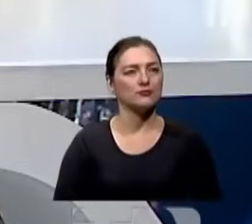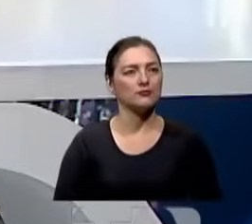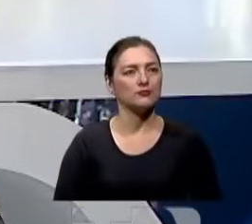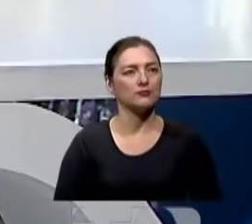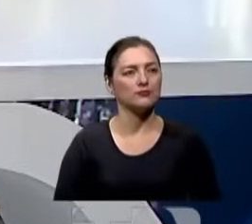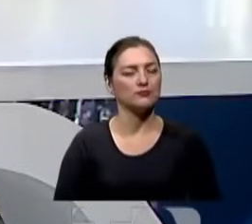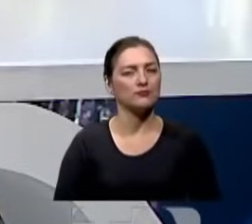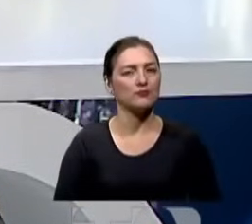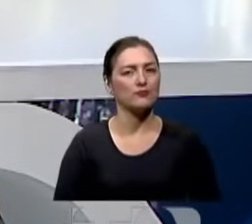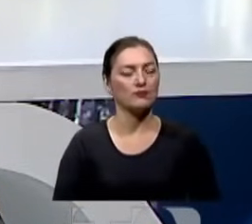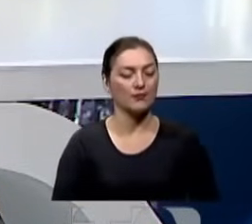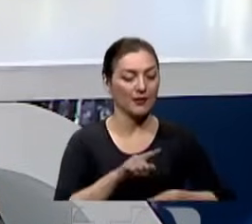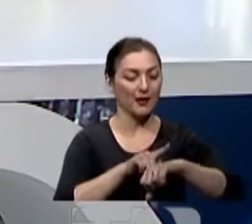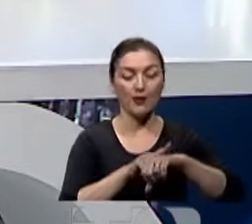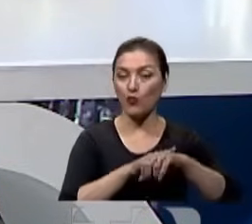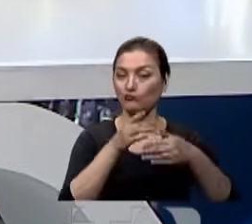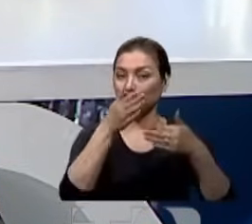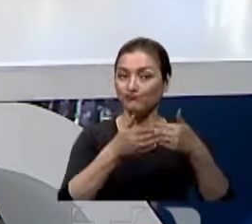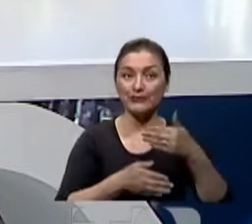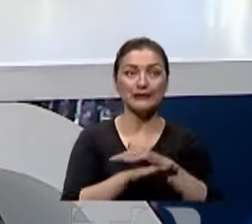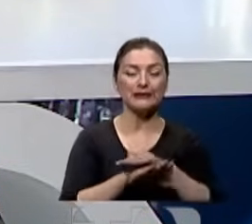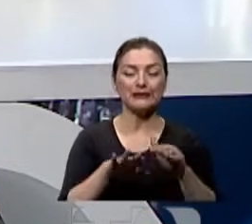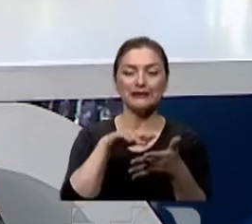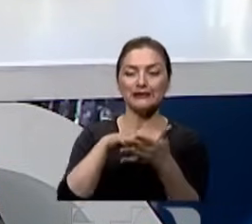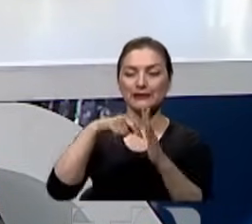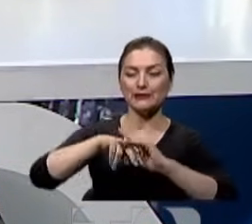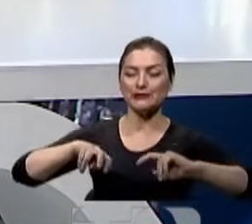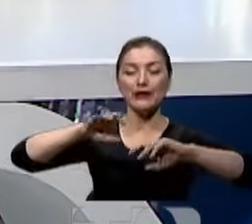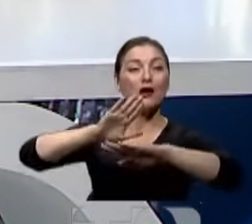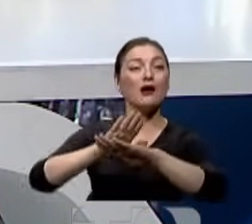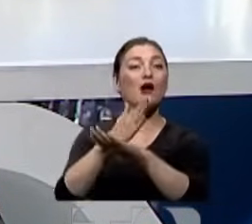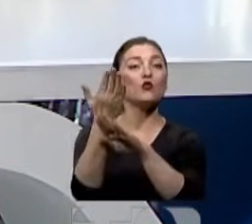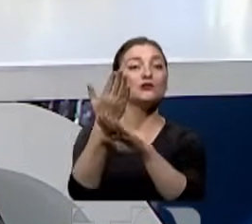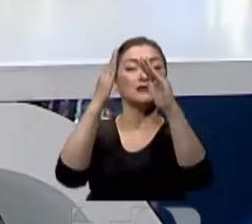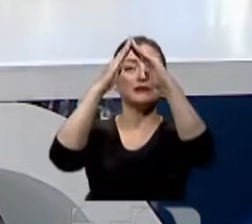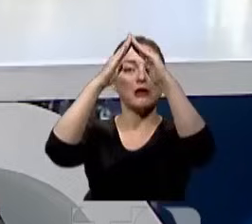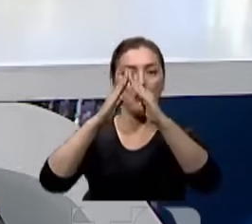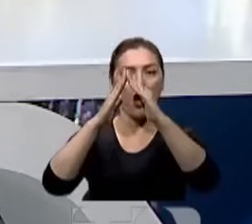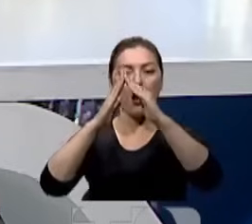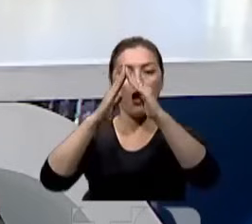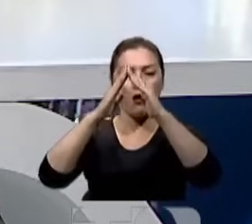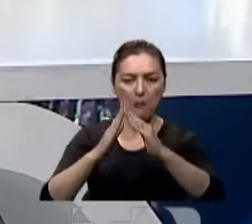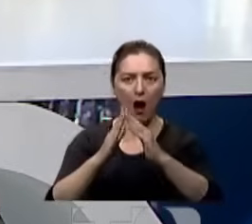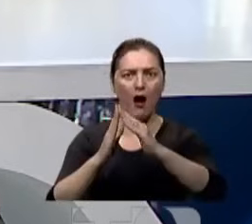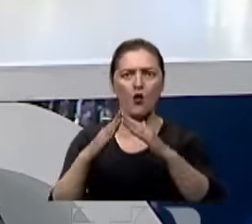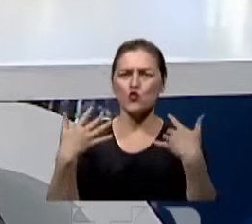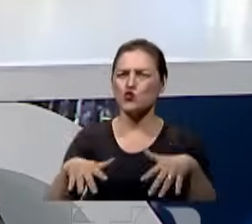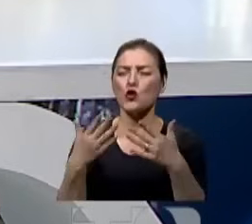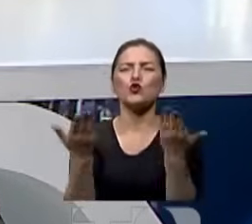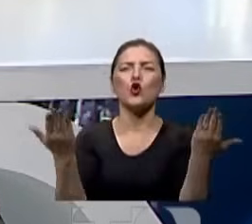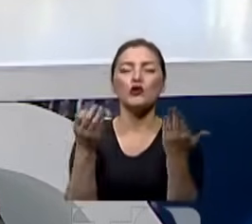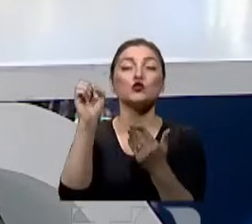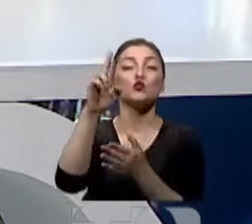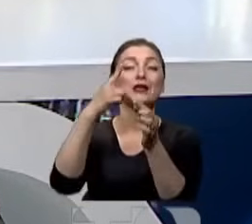Y vence el plazo para que se entreguen los resultados del estudio que determinará las causas del hundimiento en más de 400 viviendas de Solanda en el sur de